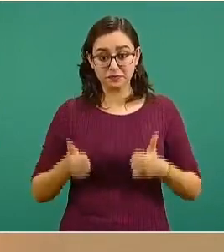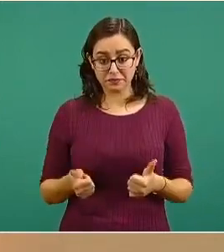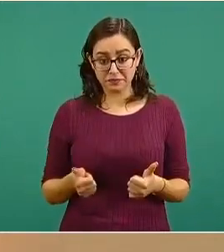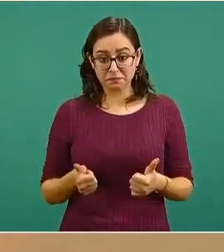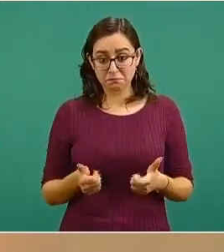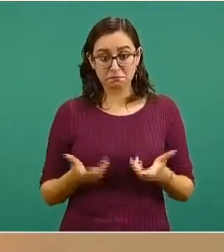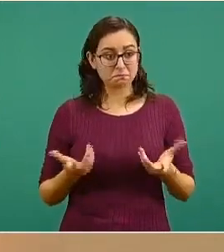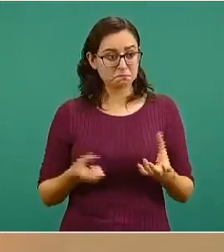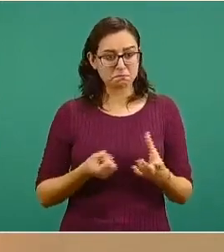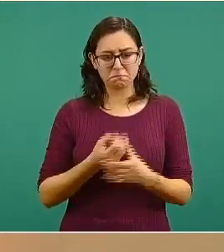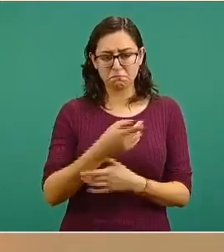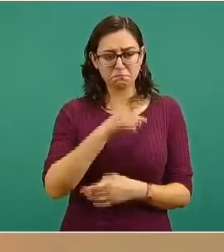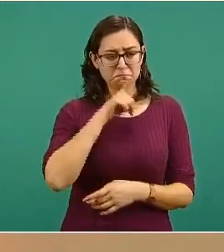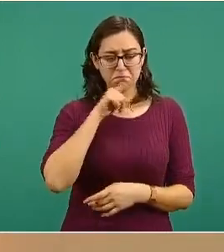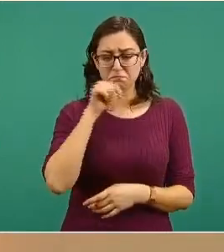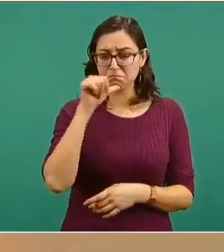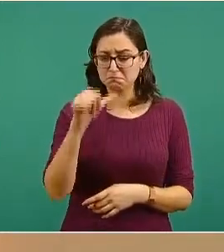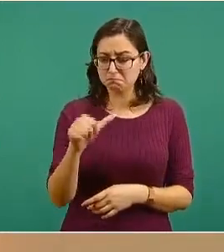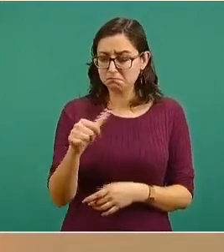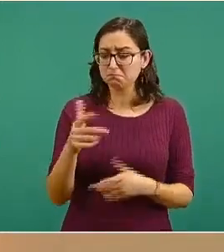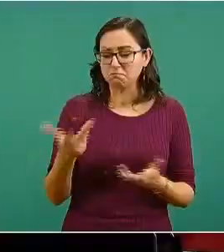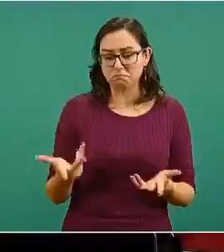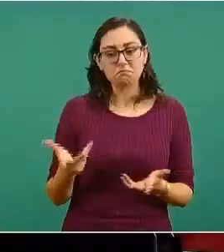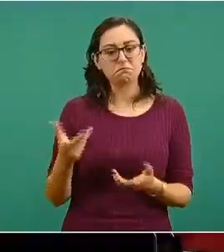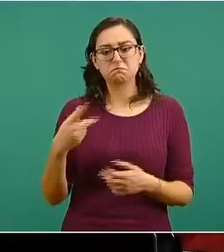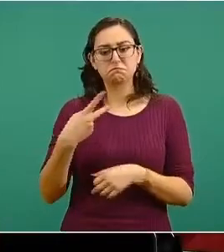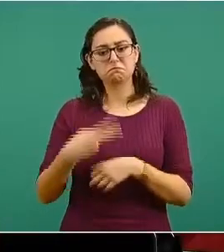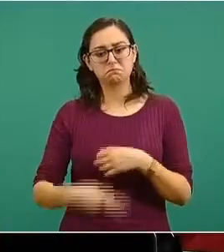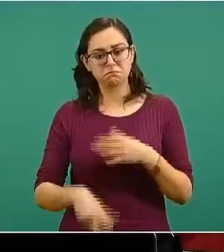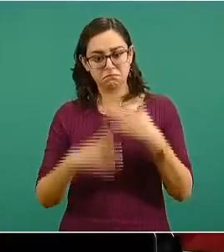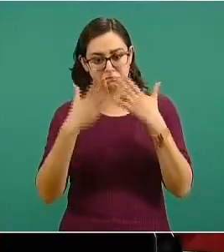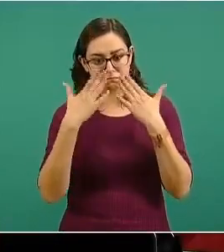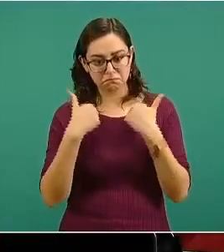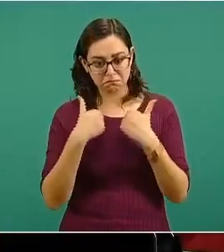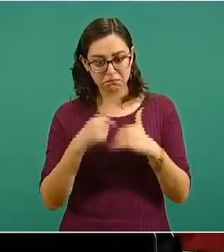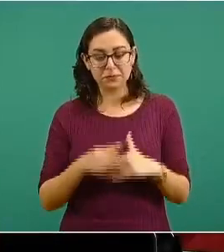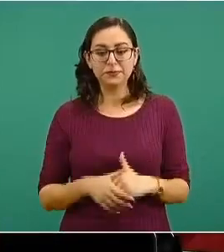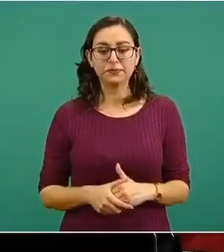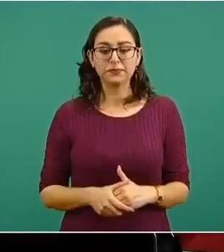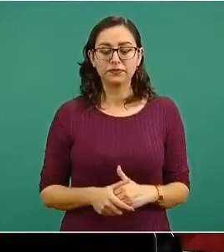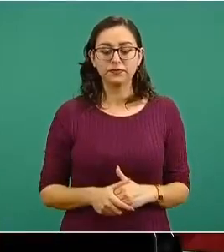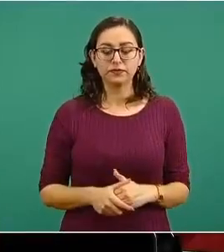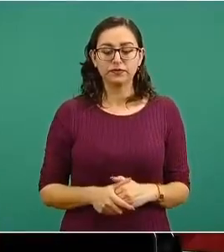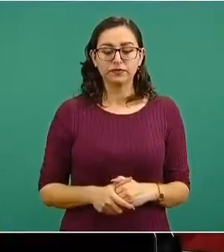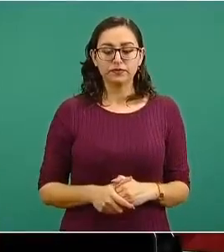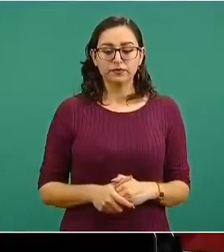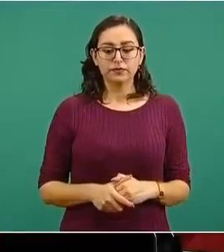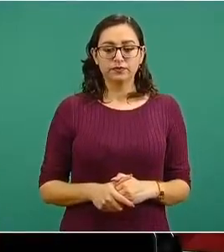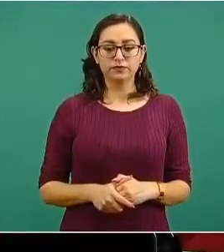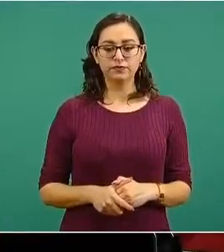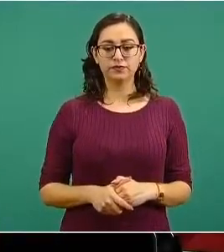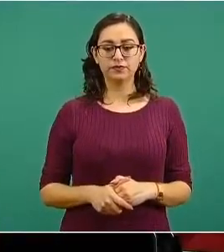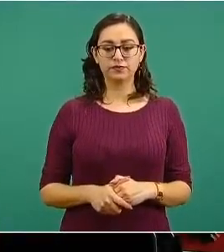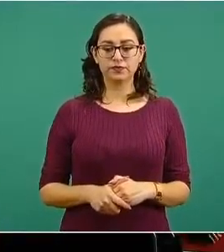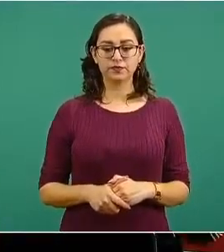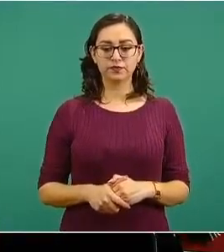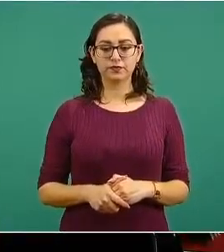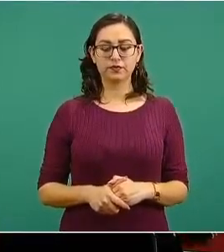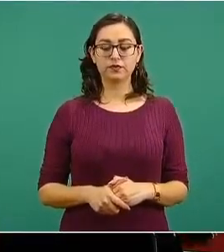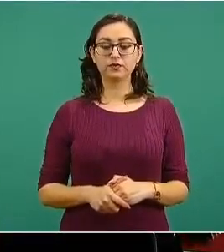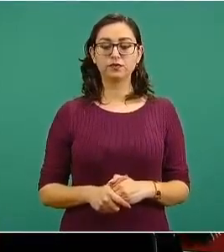tenían ninguna actividad esencial a que salir. Vemos en esta curva epidémica